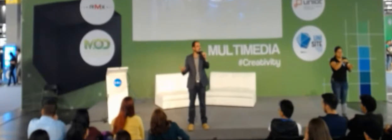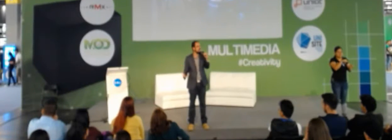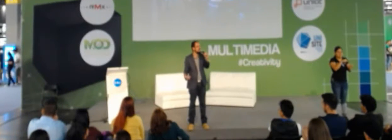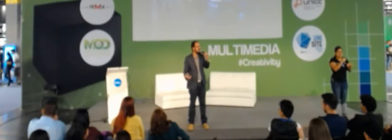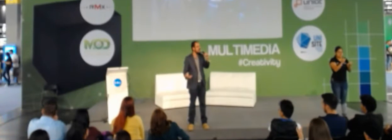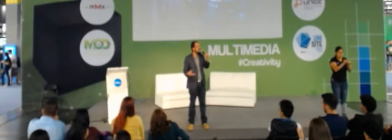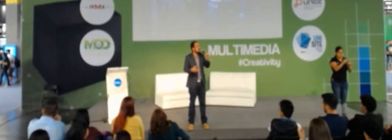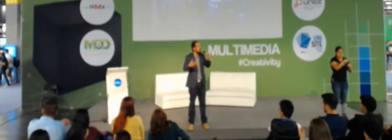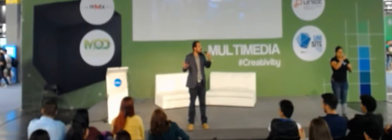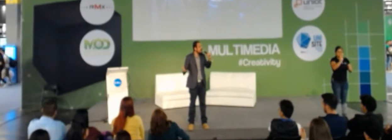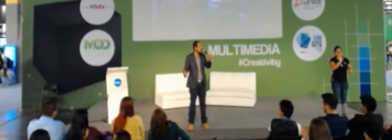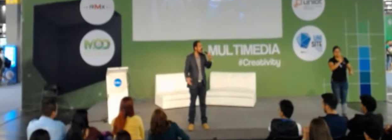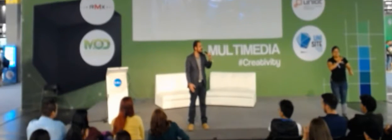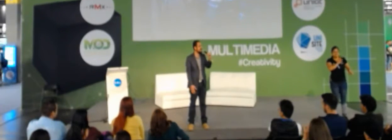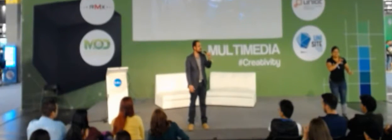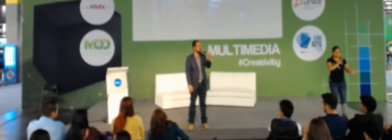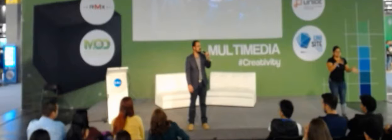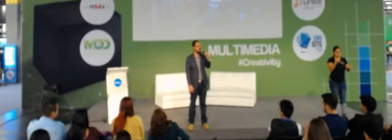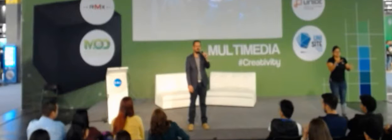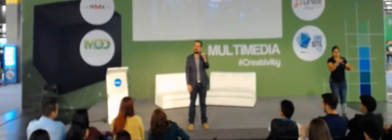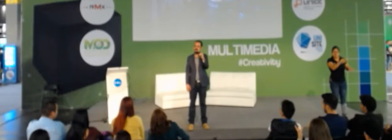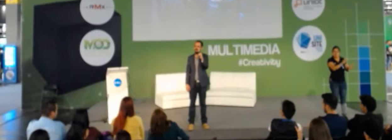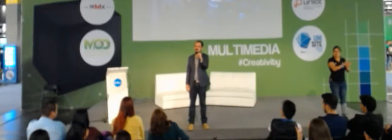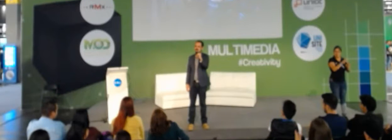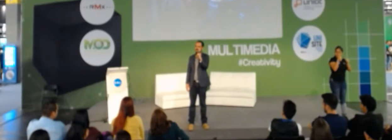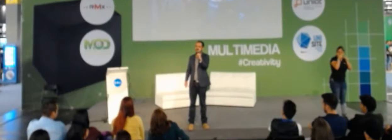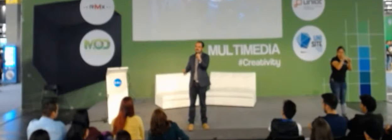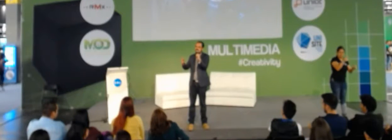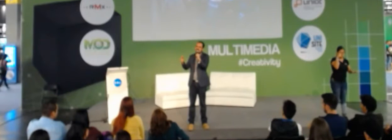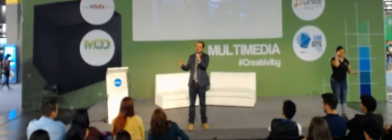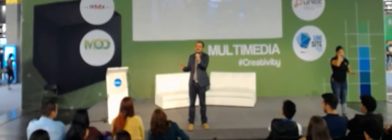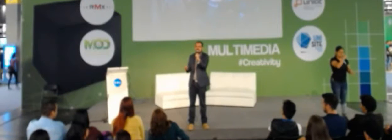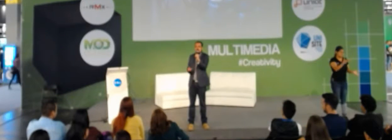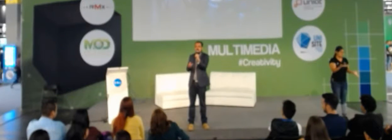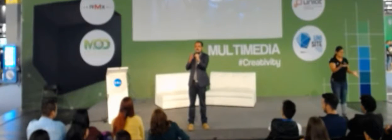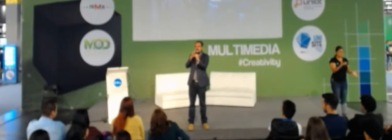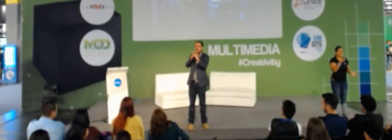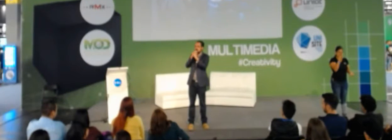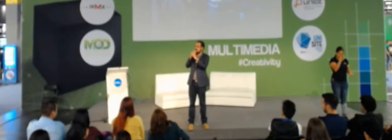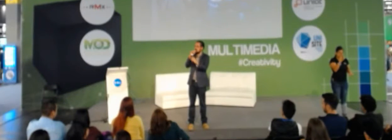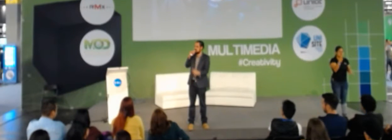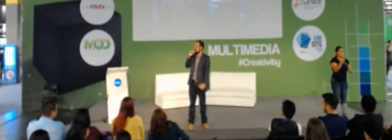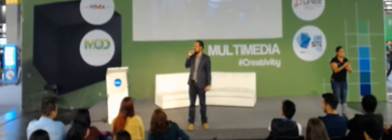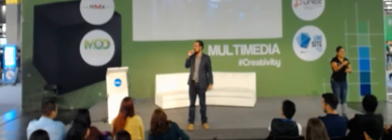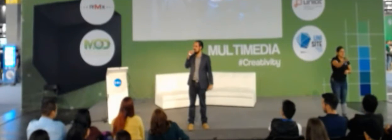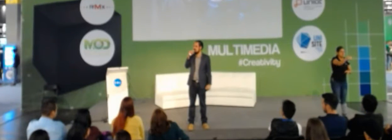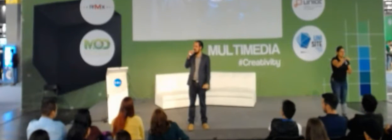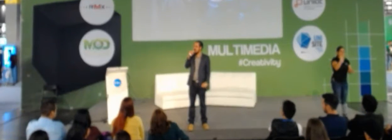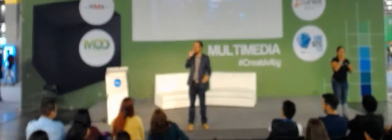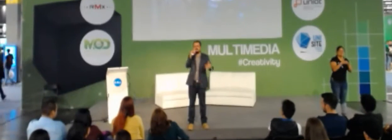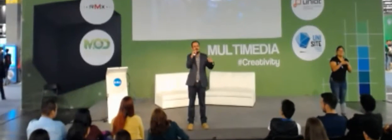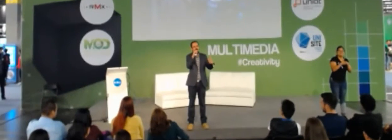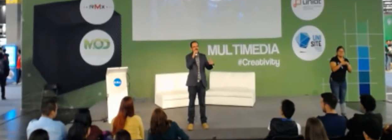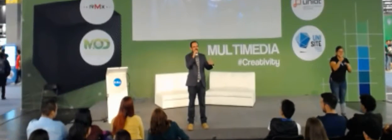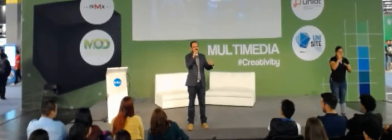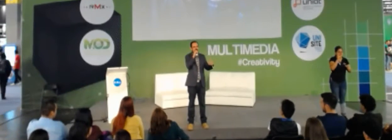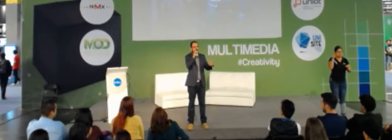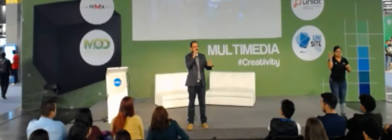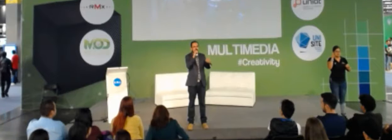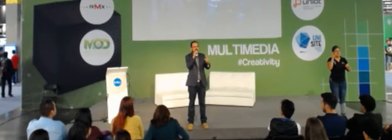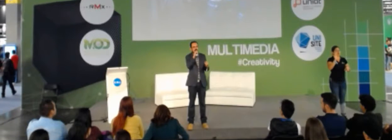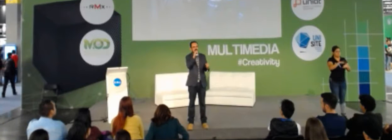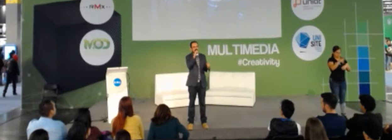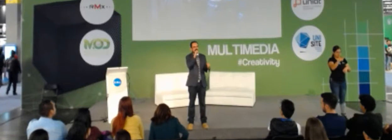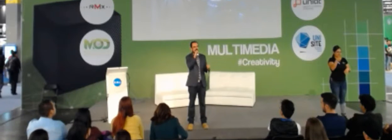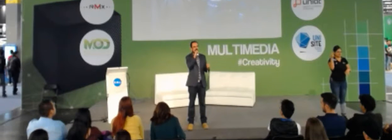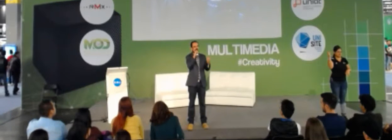la justicia de cualquier lugar. Eso exactamente es lo que sucede con nosotros. Y esta bandera bien